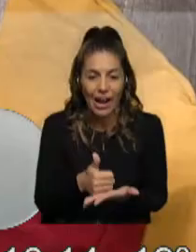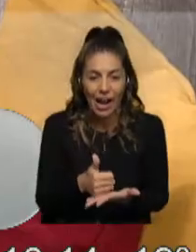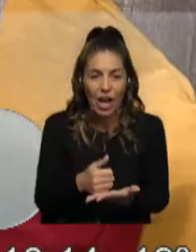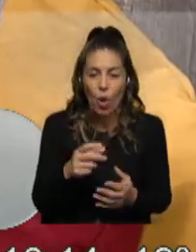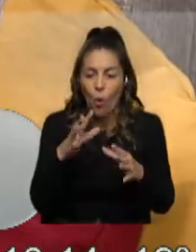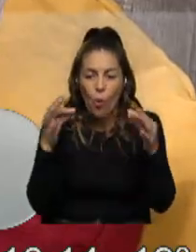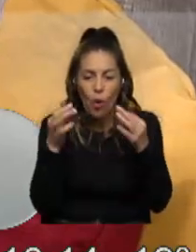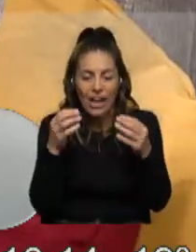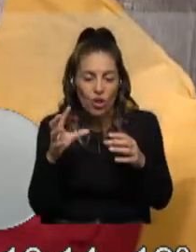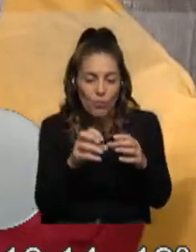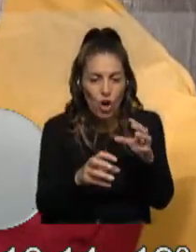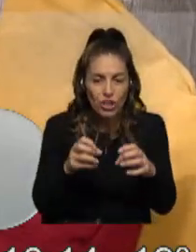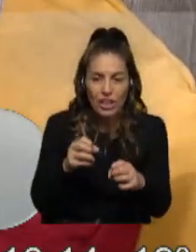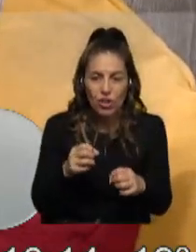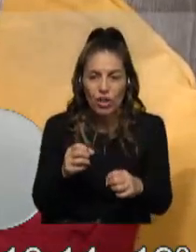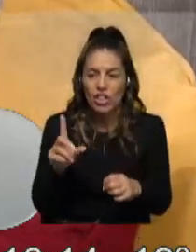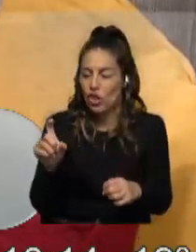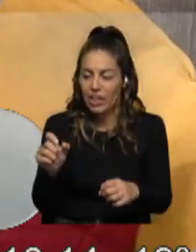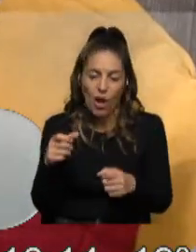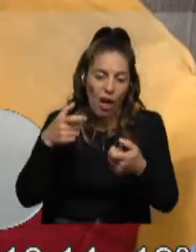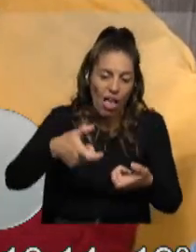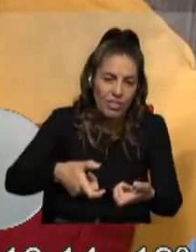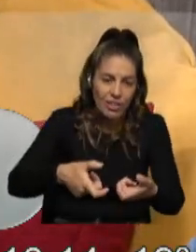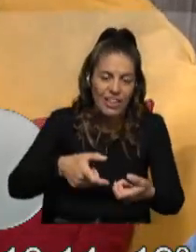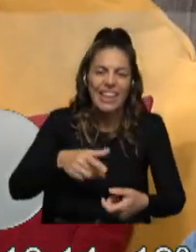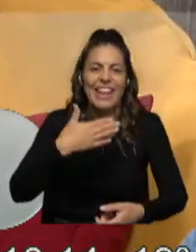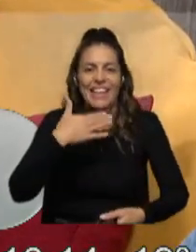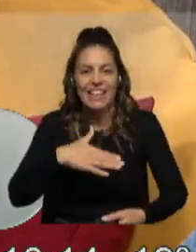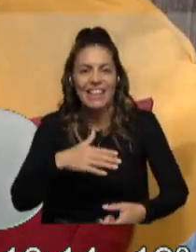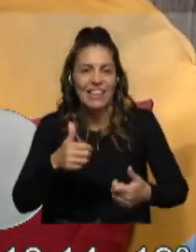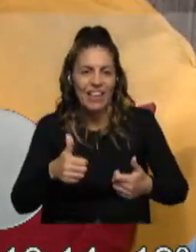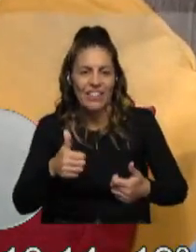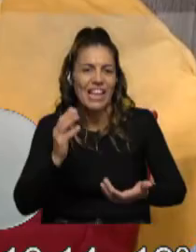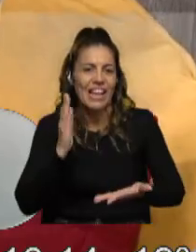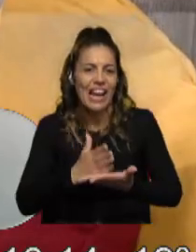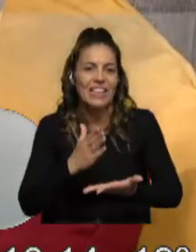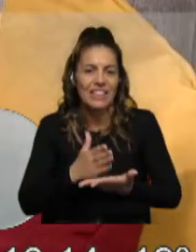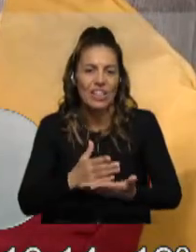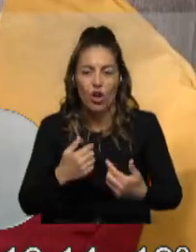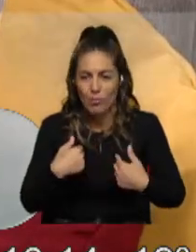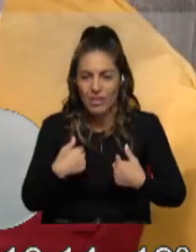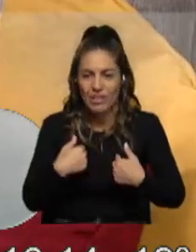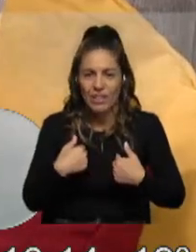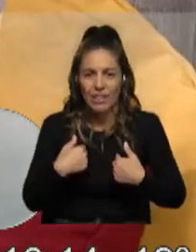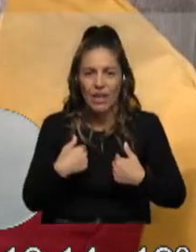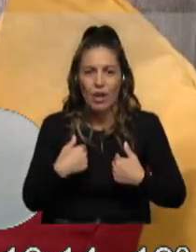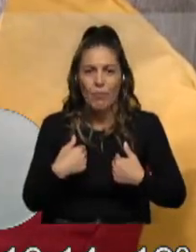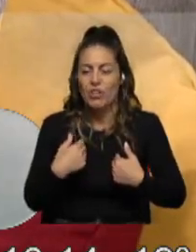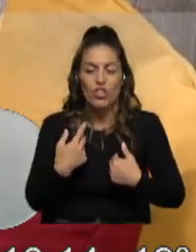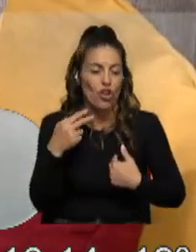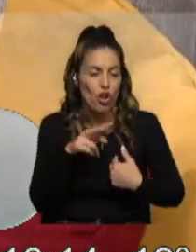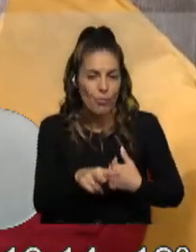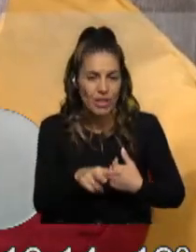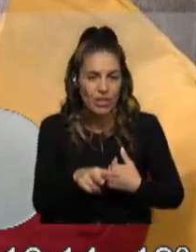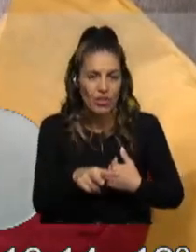gato que me está mordiendo y yo voy con el agua y le hago así, el gato entiende que está bien, el castigo parte de mí, pero si yo no lo miro,